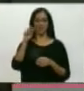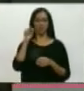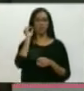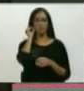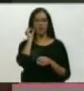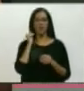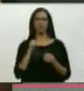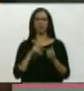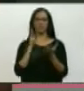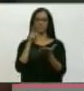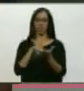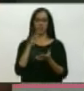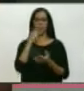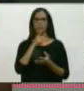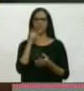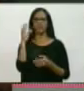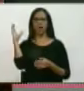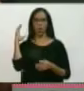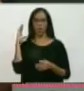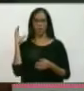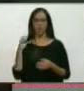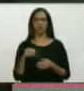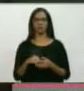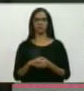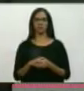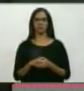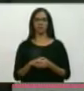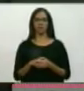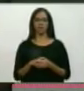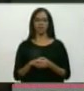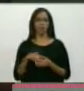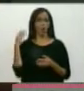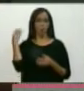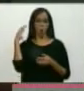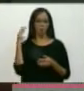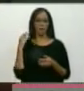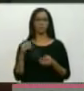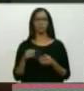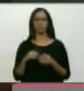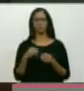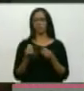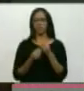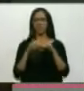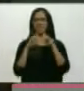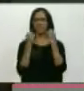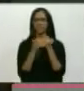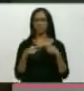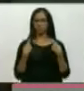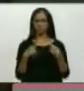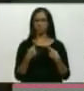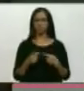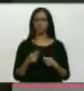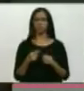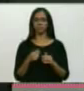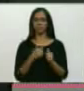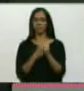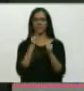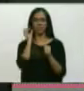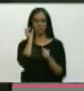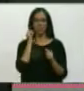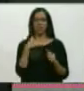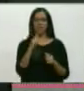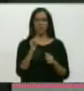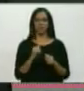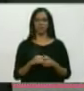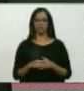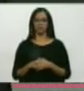llegó a la política colombiana. Una chama de clases populares, digamos. Pero detrás de Merlano, ¿qué hay? Ella